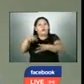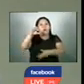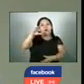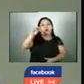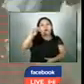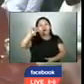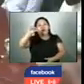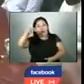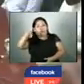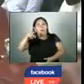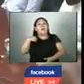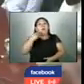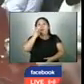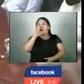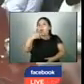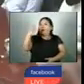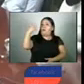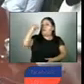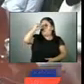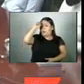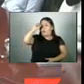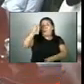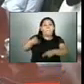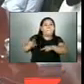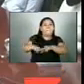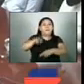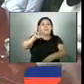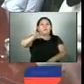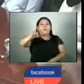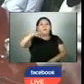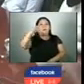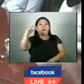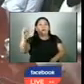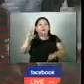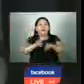quien afirmó que en dicho rol tuvo una retribución de 3 mil dólares.